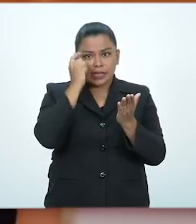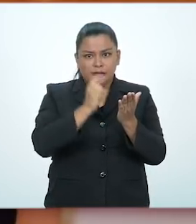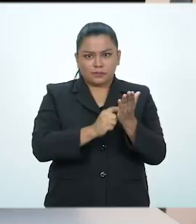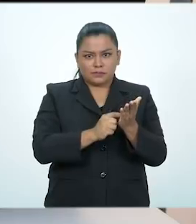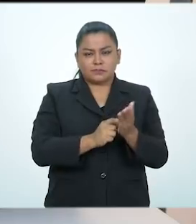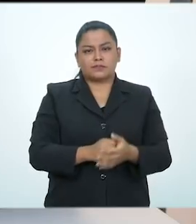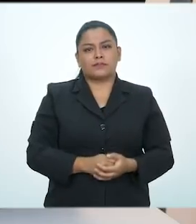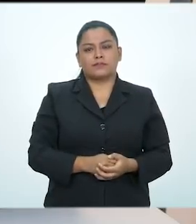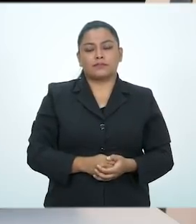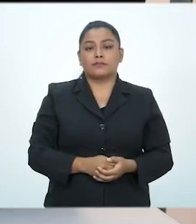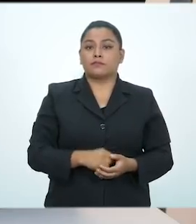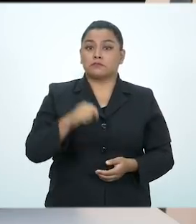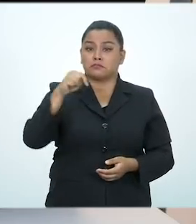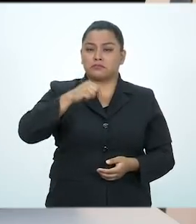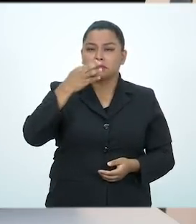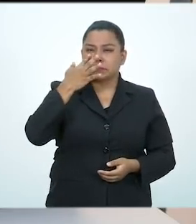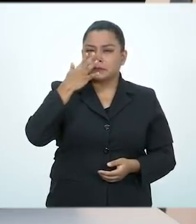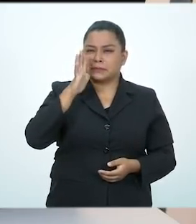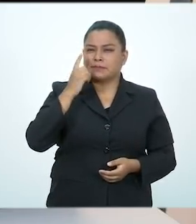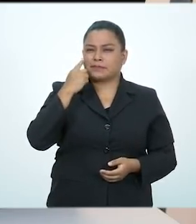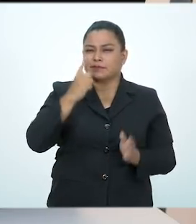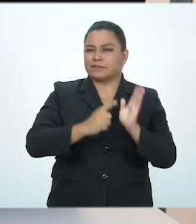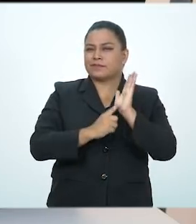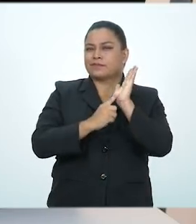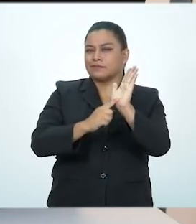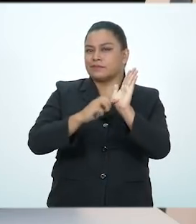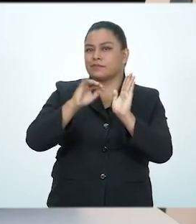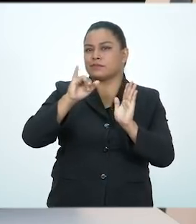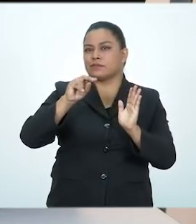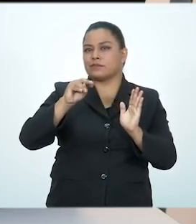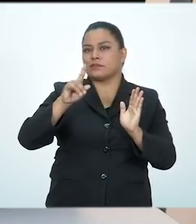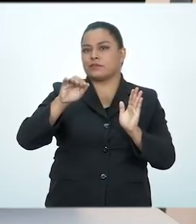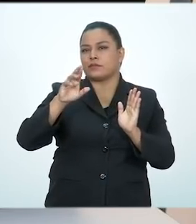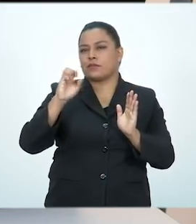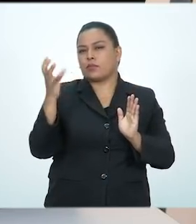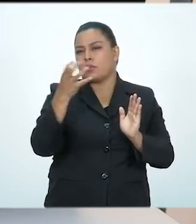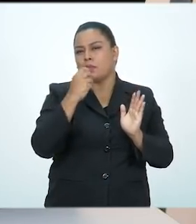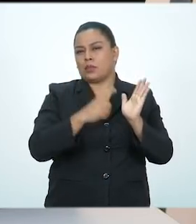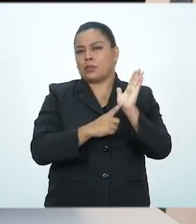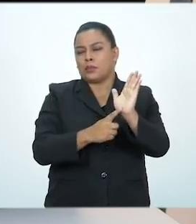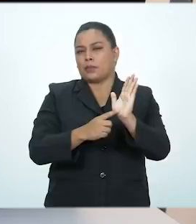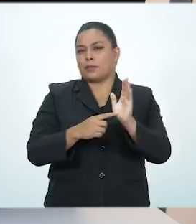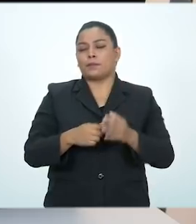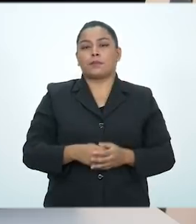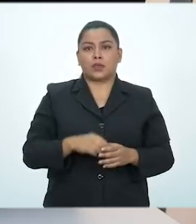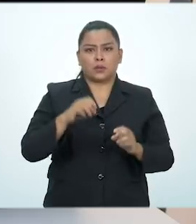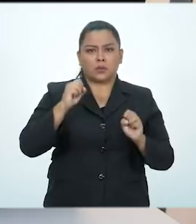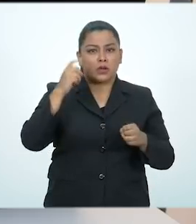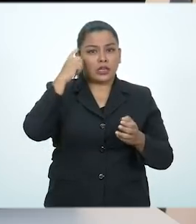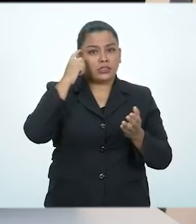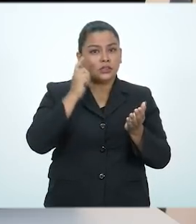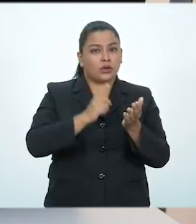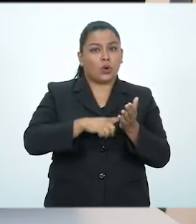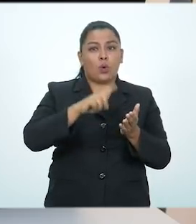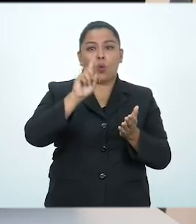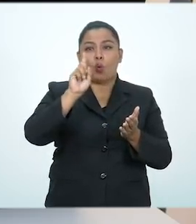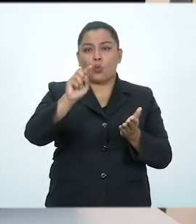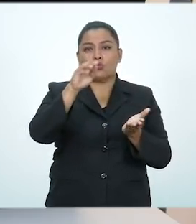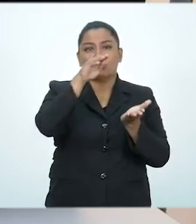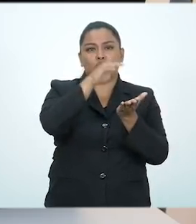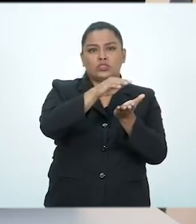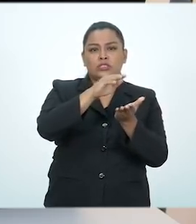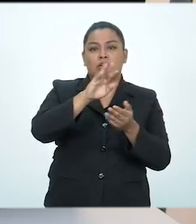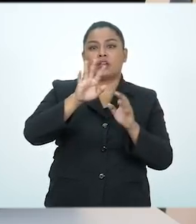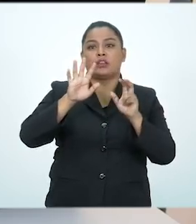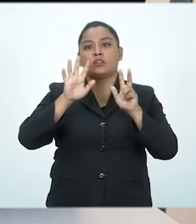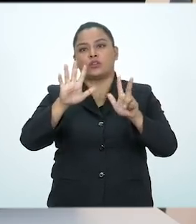pruebas. Para este ejemplo, veamos los indicadores de logro que se retomaron para la prueba de la unidad 1 de